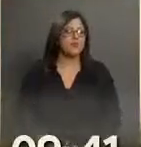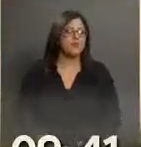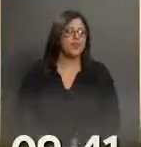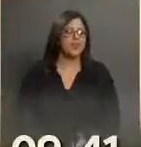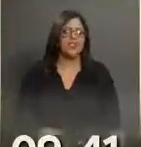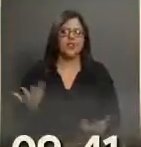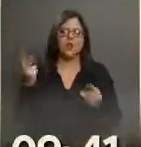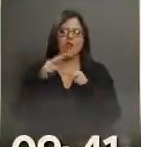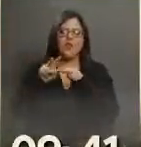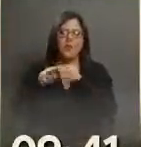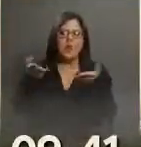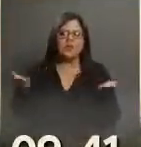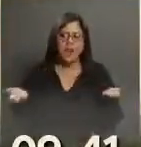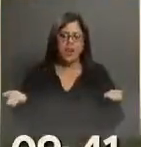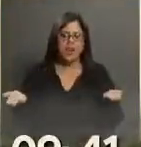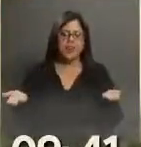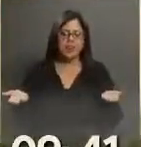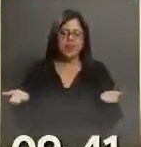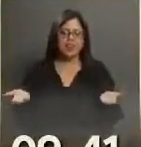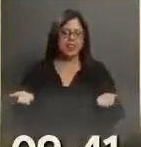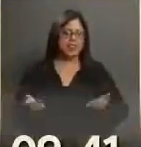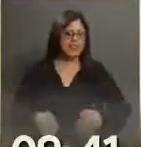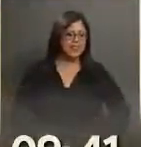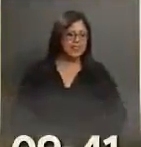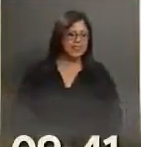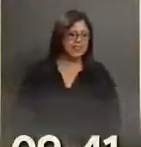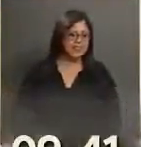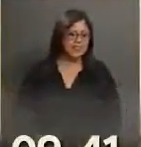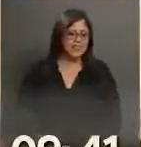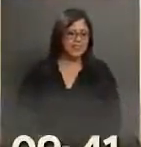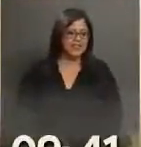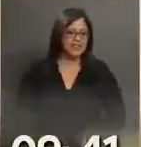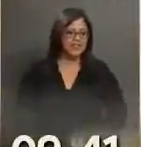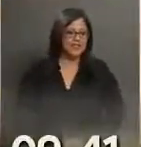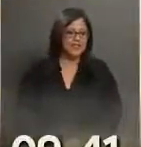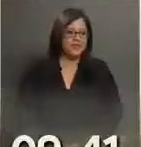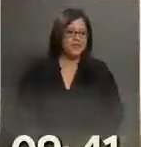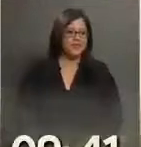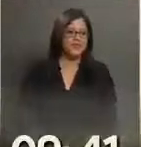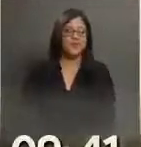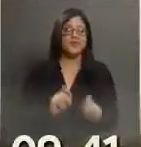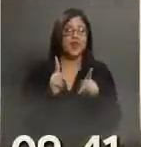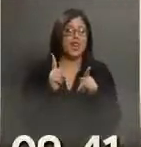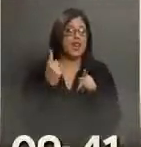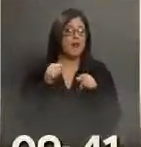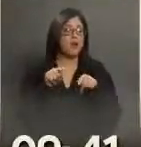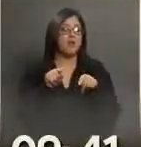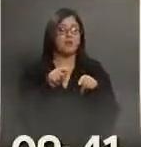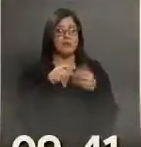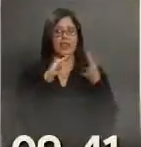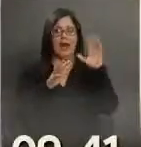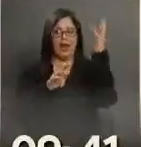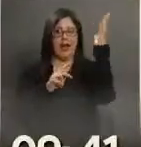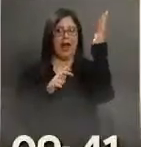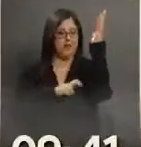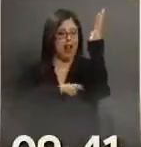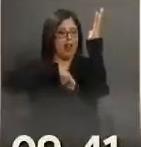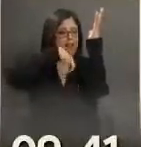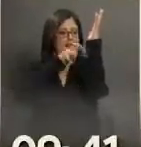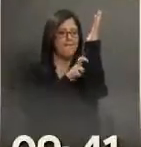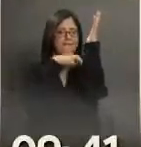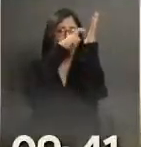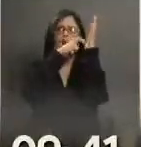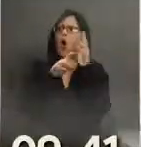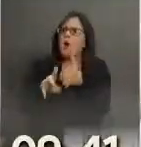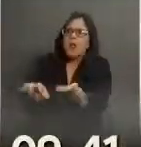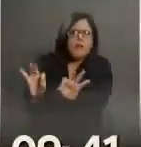vamos a hacer? Bueno, pero por lo menos, ya, bueno, ya, ya van en la mitad del árbol ya. Impresionante. Se pasó.